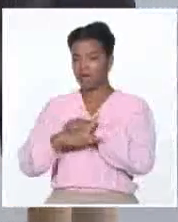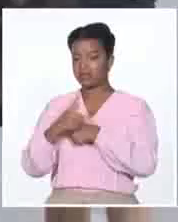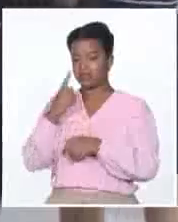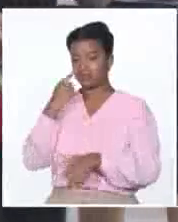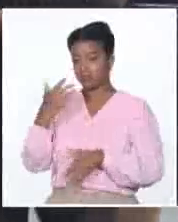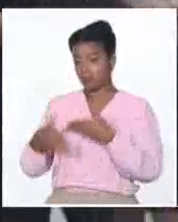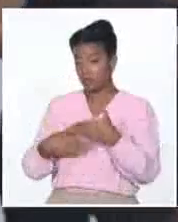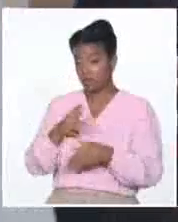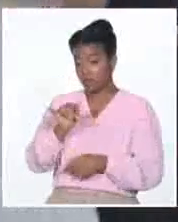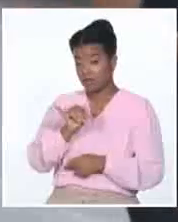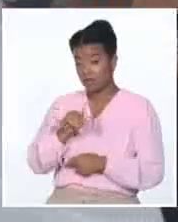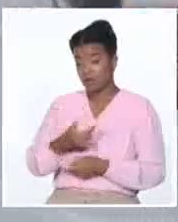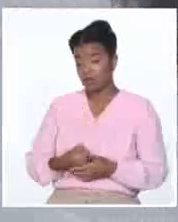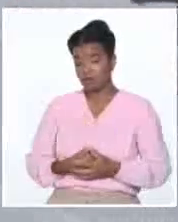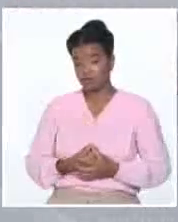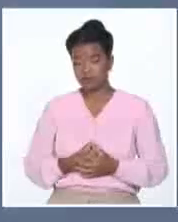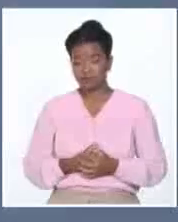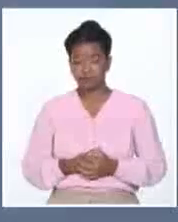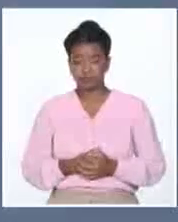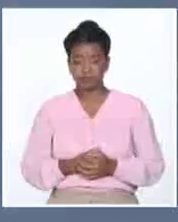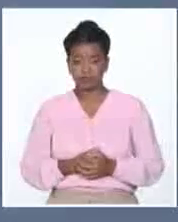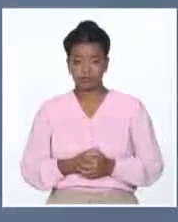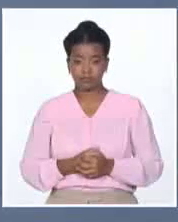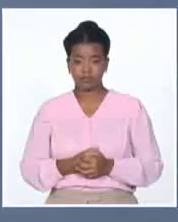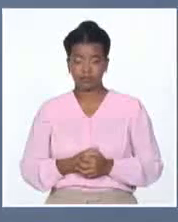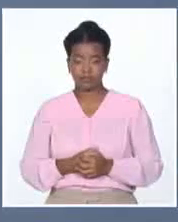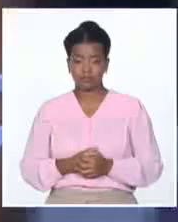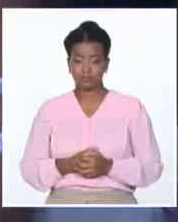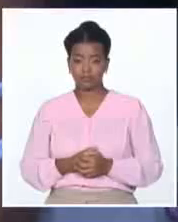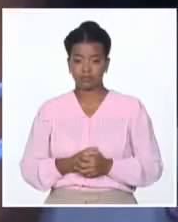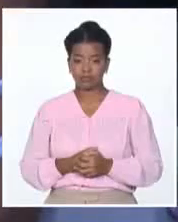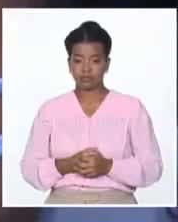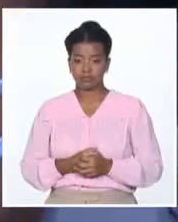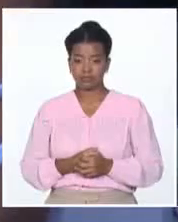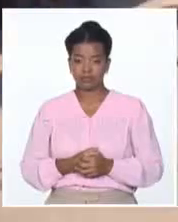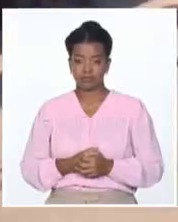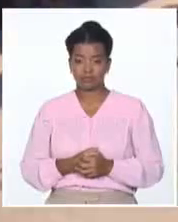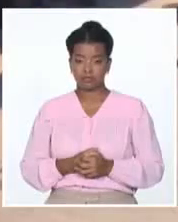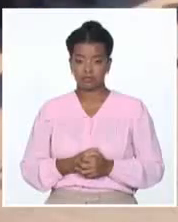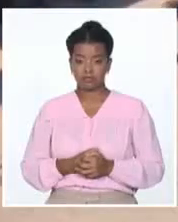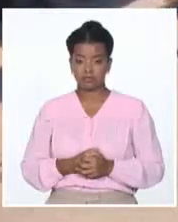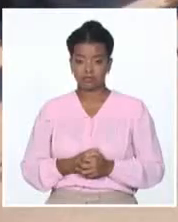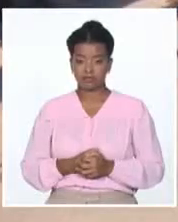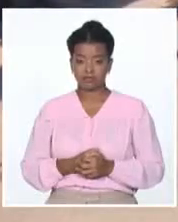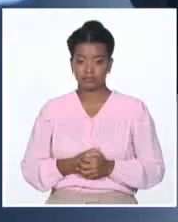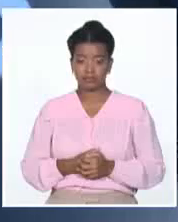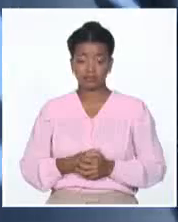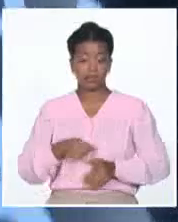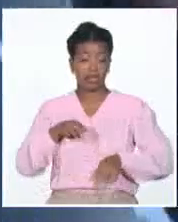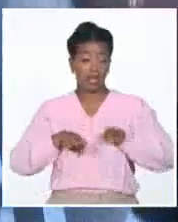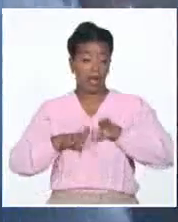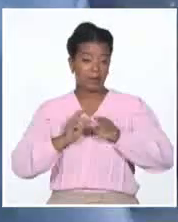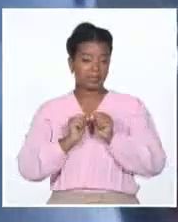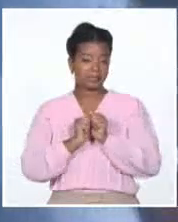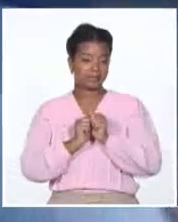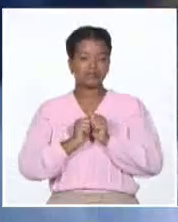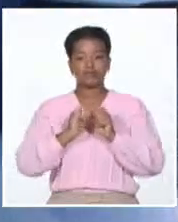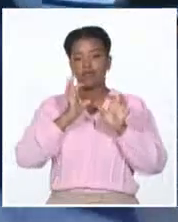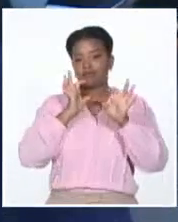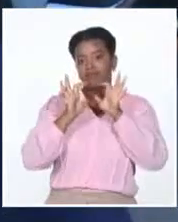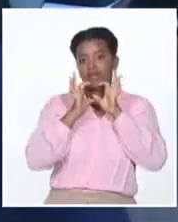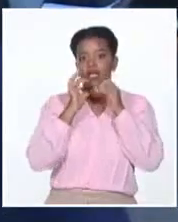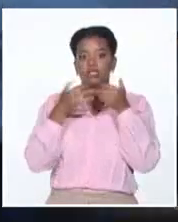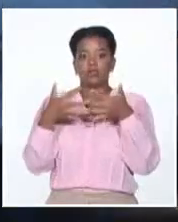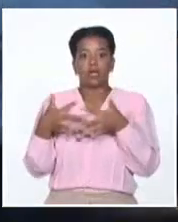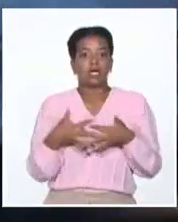vicios generados entonces. Mientras algunos denominados influencers radicados en territorio de Estados Unidos,